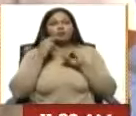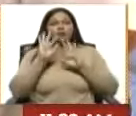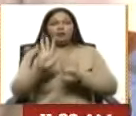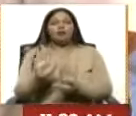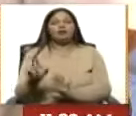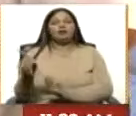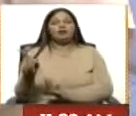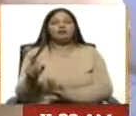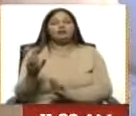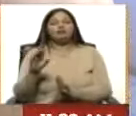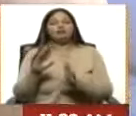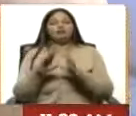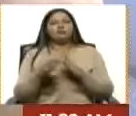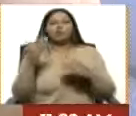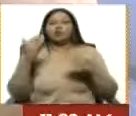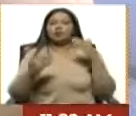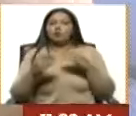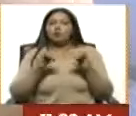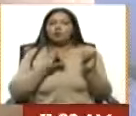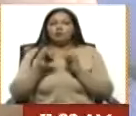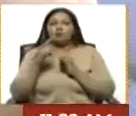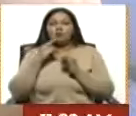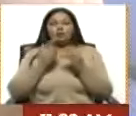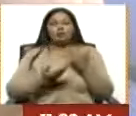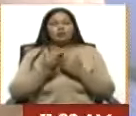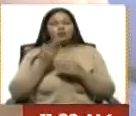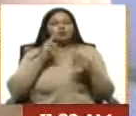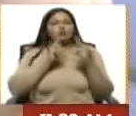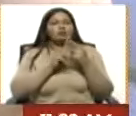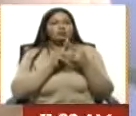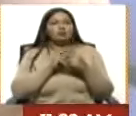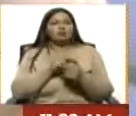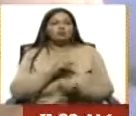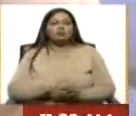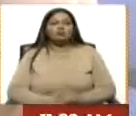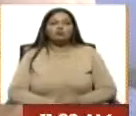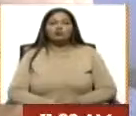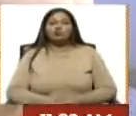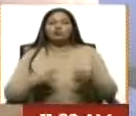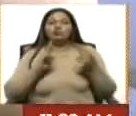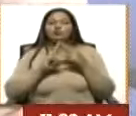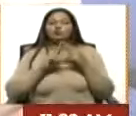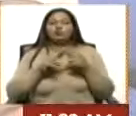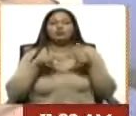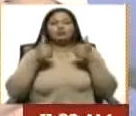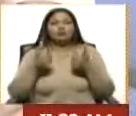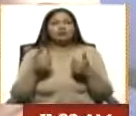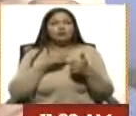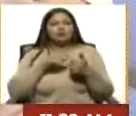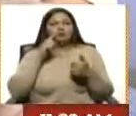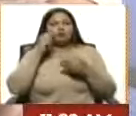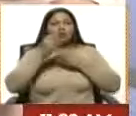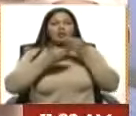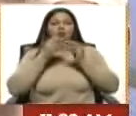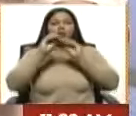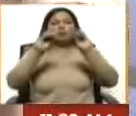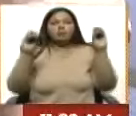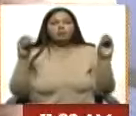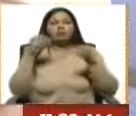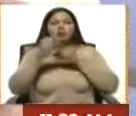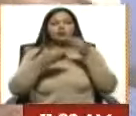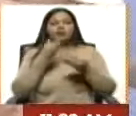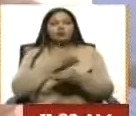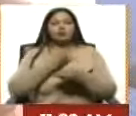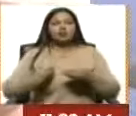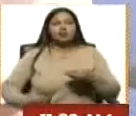pueden ser unos robots. Entonces, por eso es tan importante conocerlo. Paso 1, conocerlo bien, para que cuando hagamos esta convocatoria que nos ha hecho el